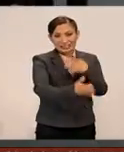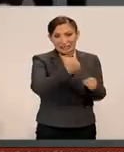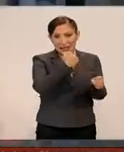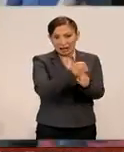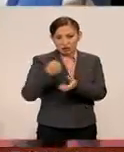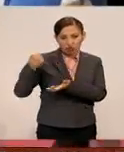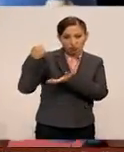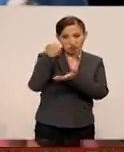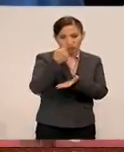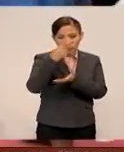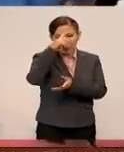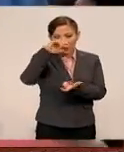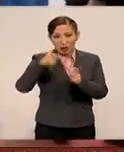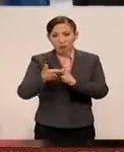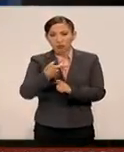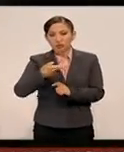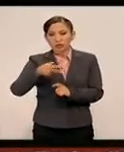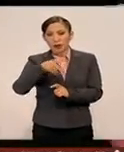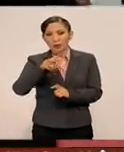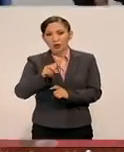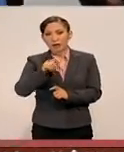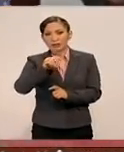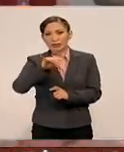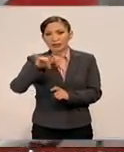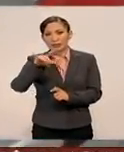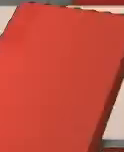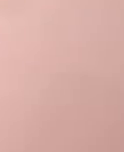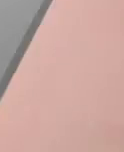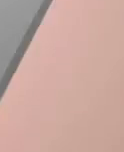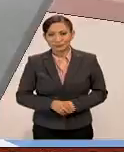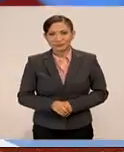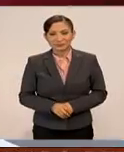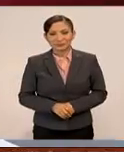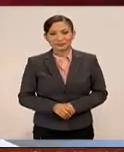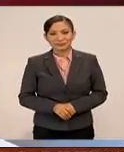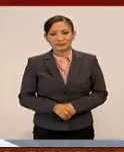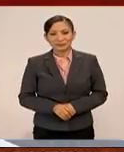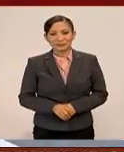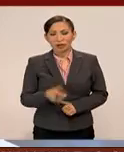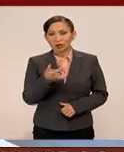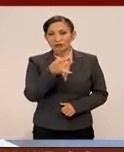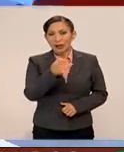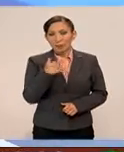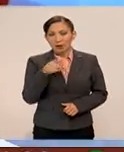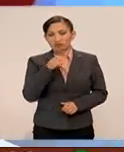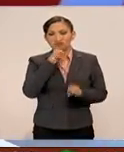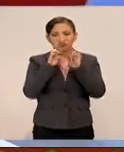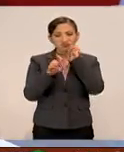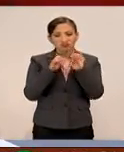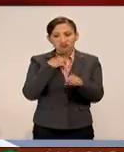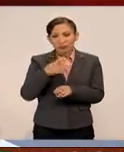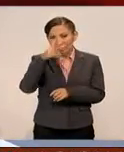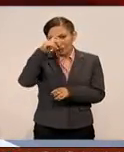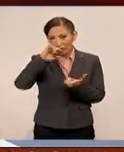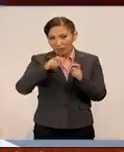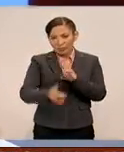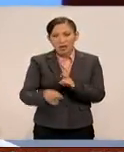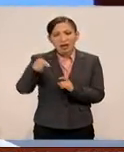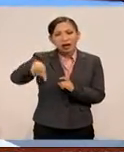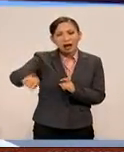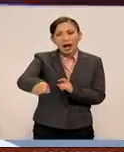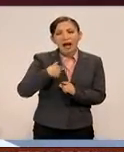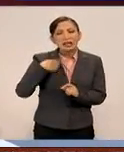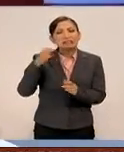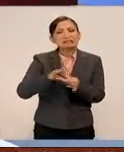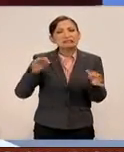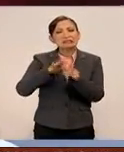años. Para México al Día, Gustavo Castillo. Gustavo Castillo, reportero de México al Día, nos tiene los detalles de